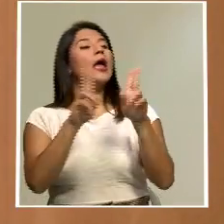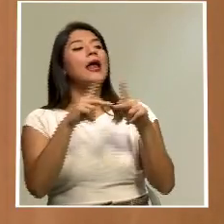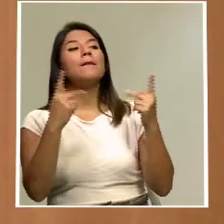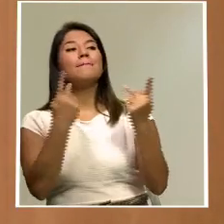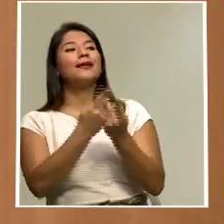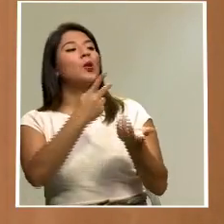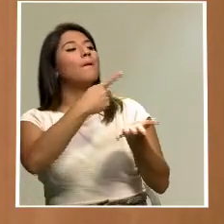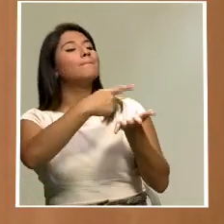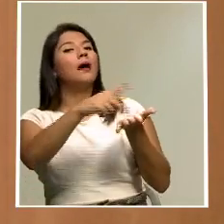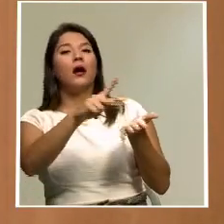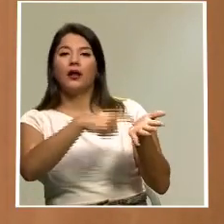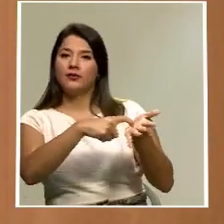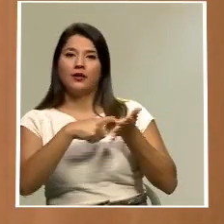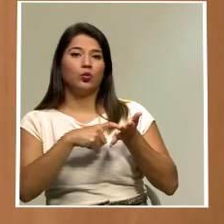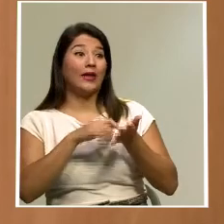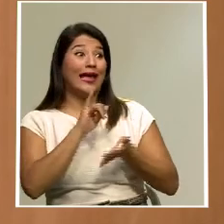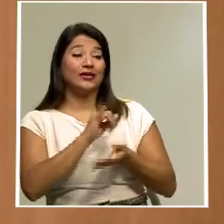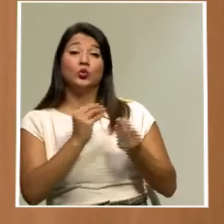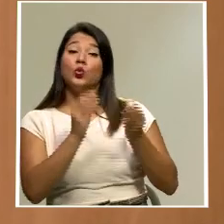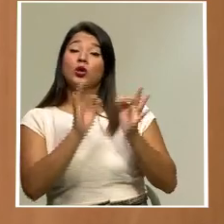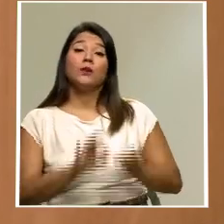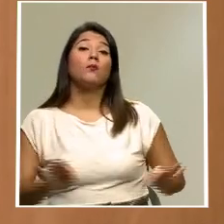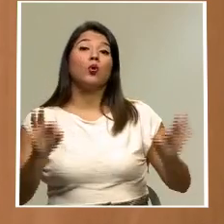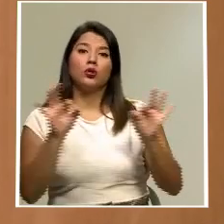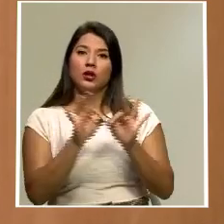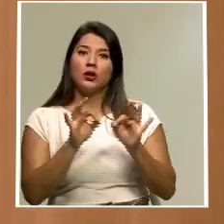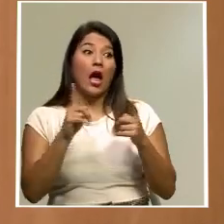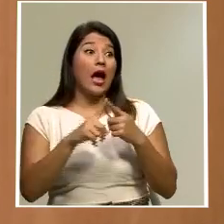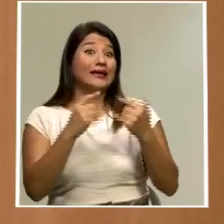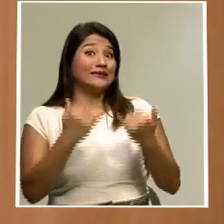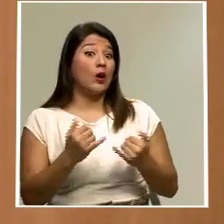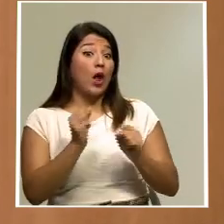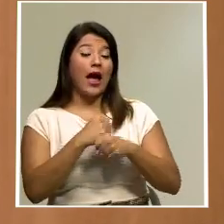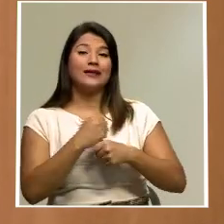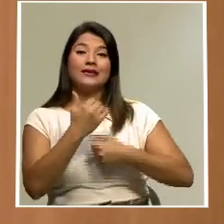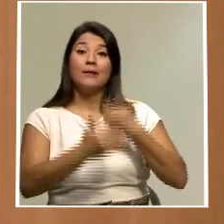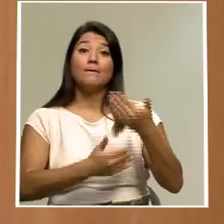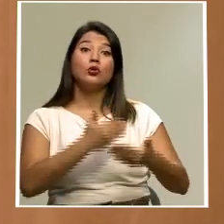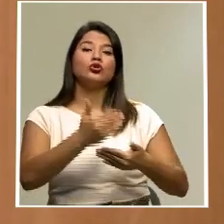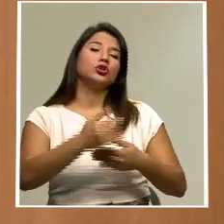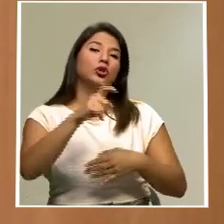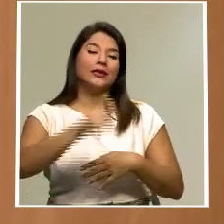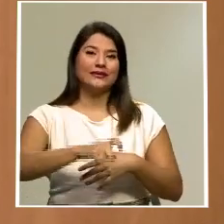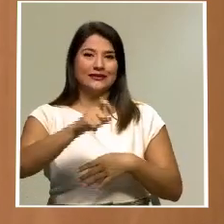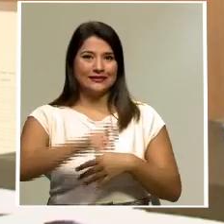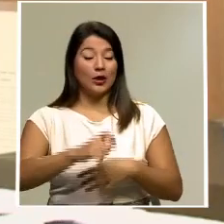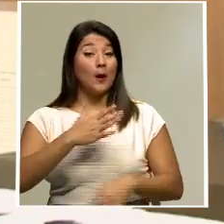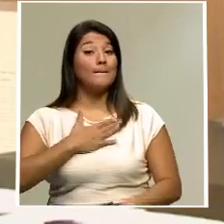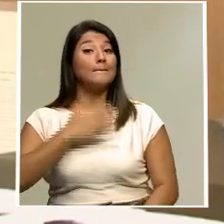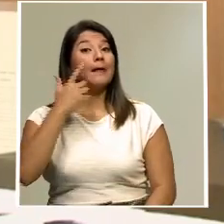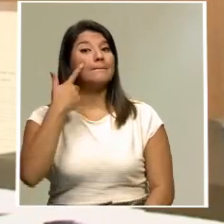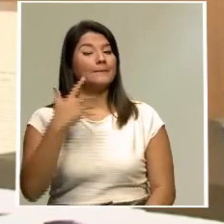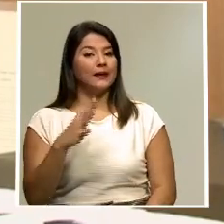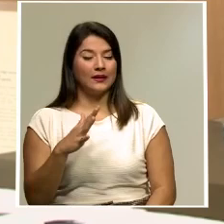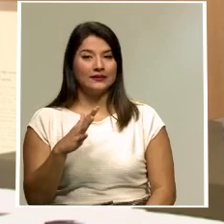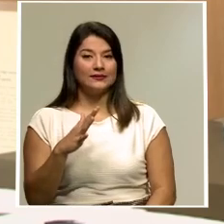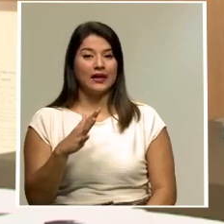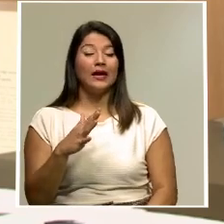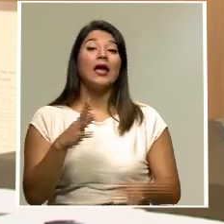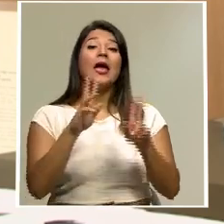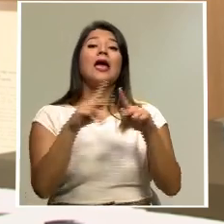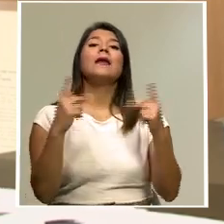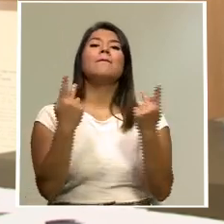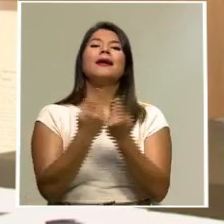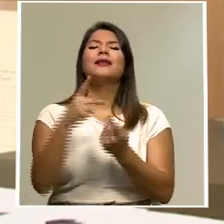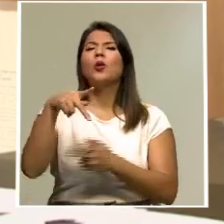es importante. Está de momento haciendo las gestiones pertinentes. Me parece que el partido